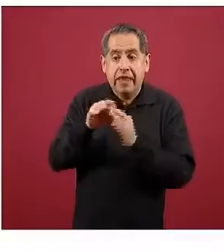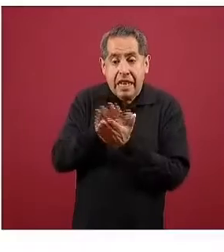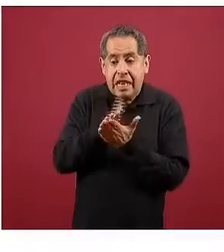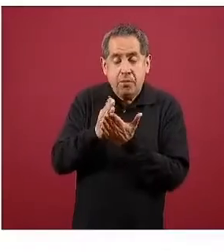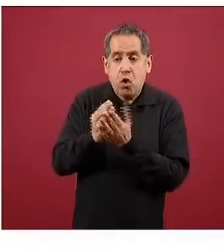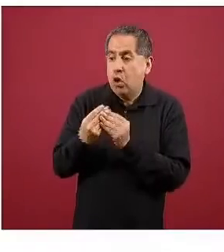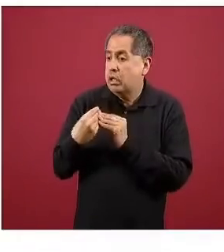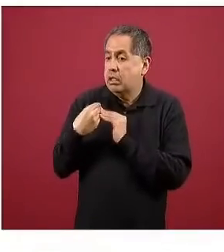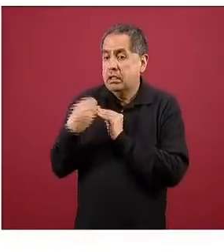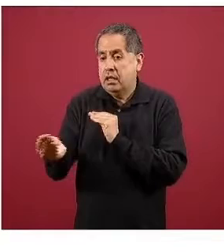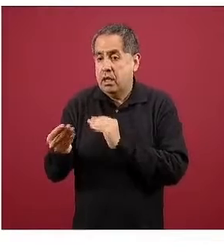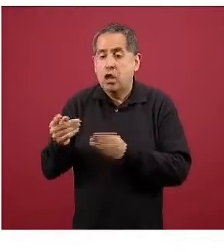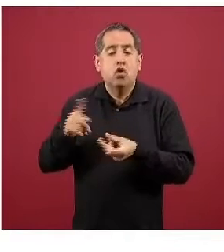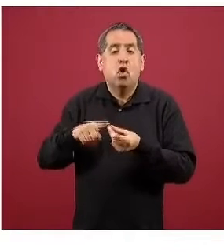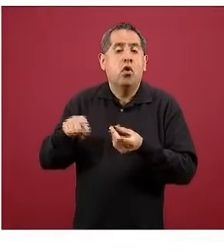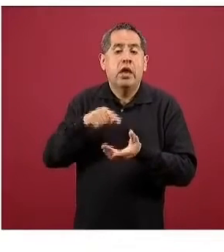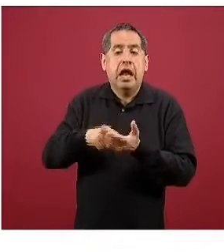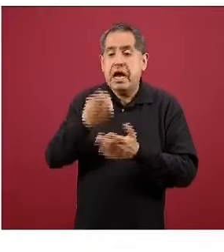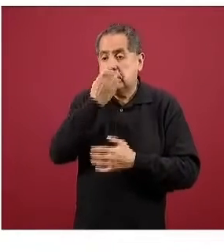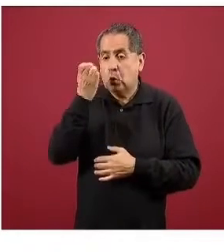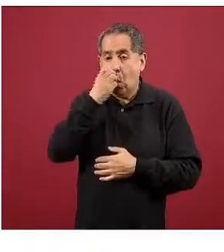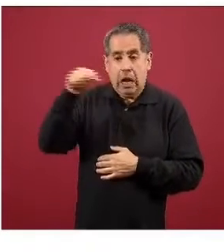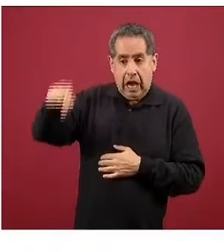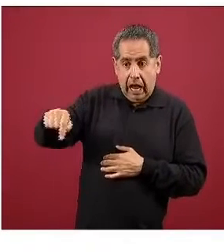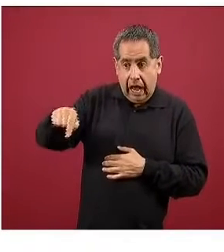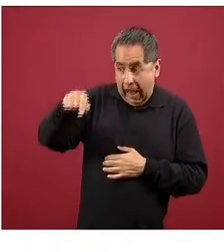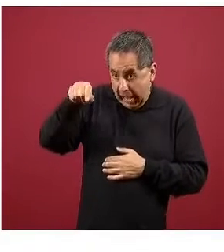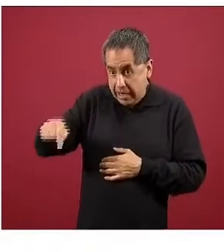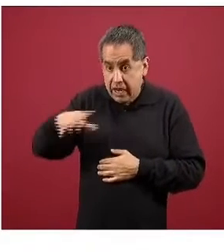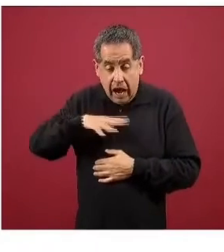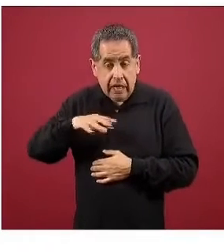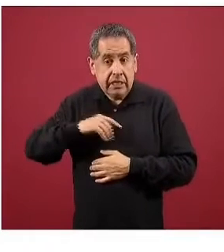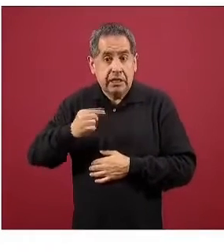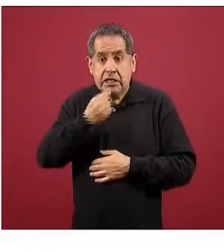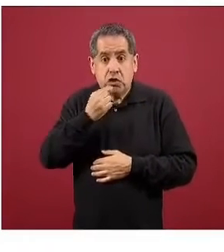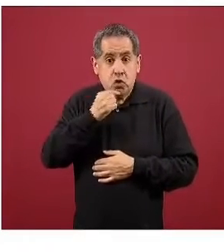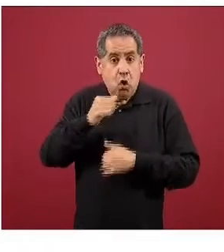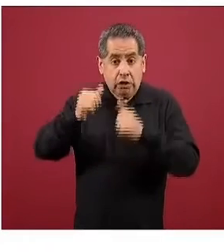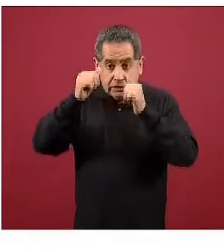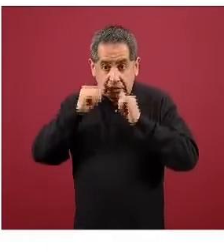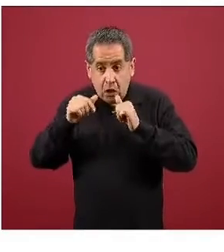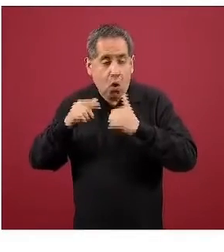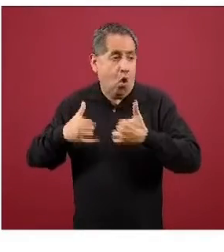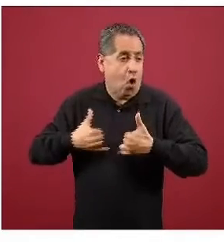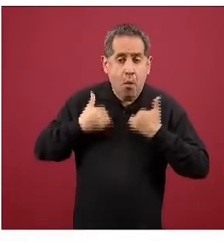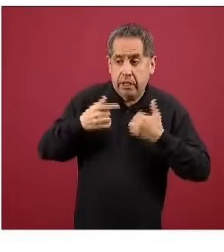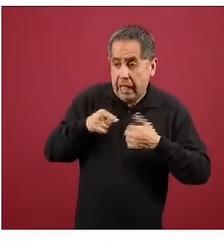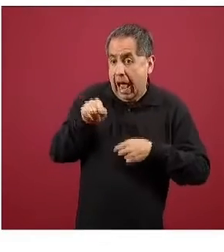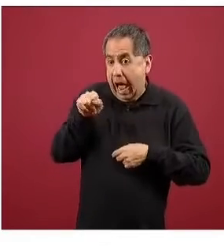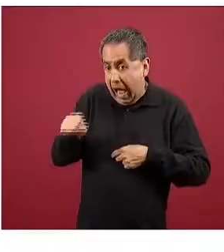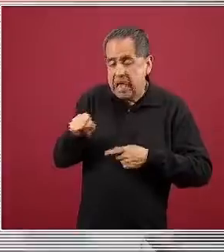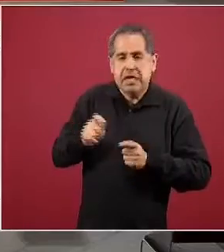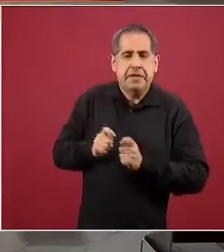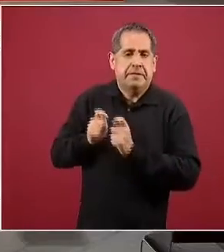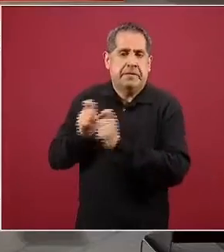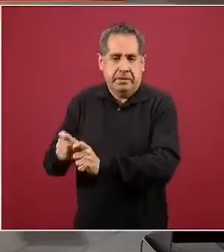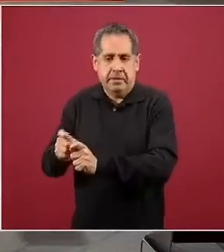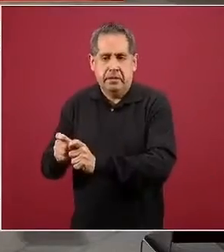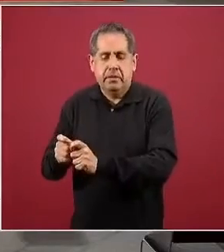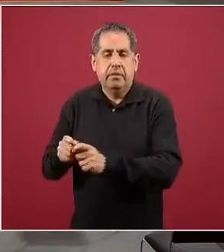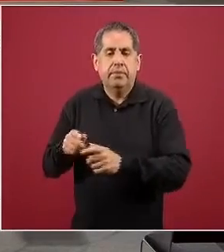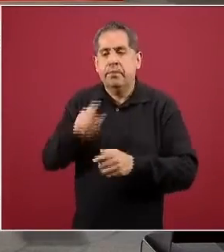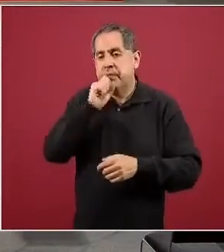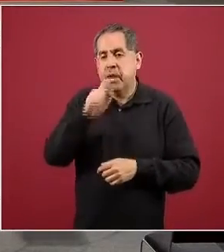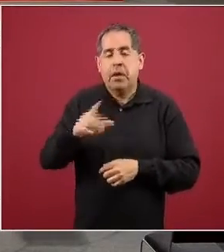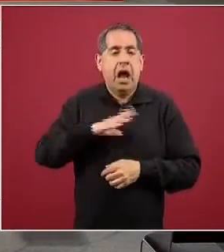entregan directamente en la escuela a donde asiste el niño, la niña, el joven que los necesita. Aparte tenemos